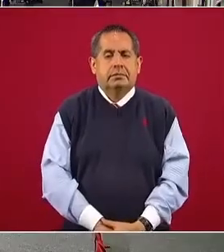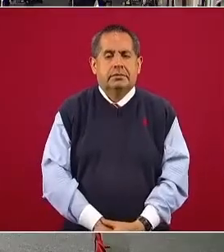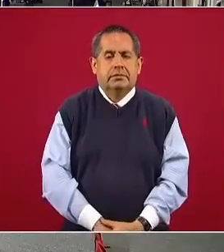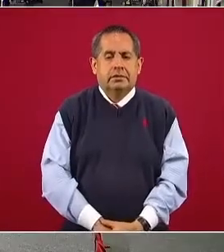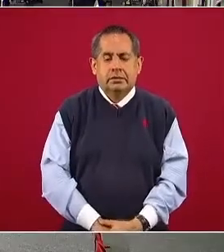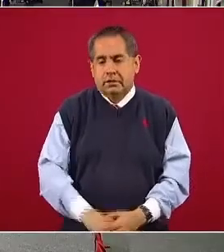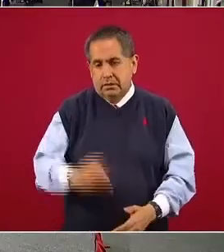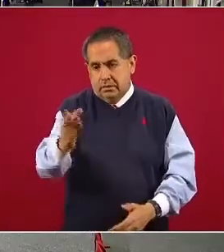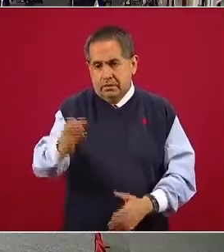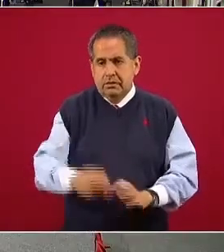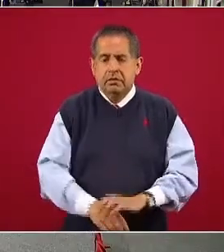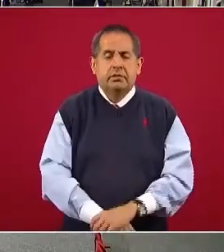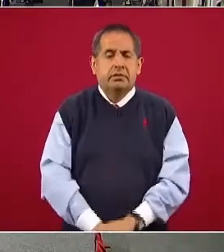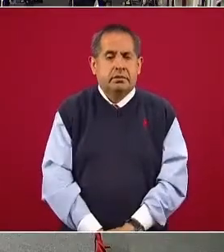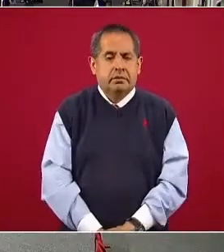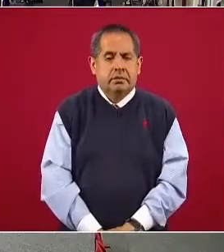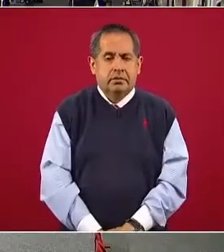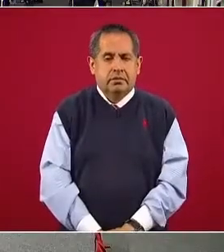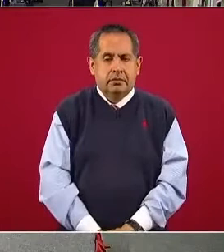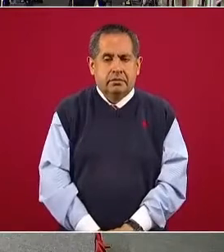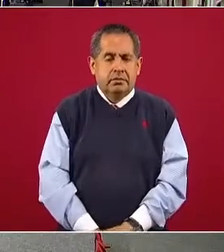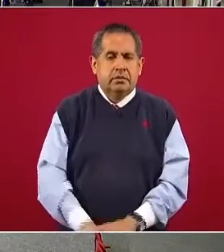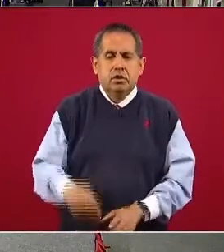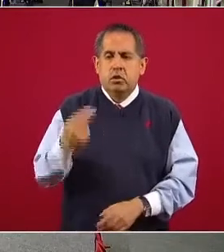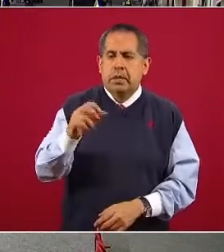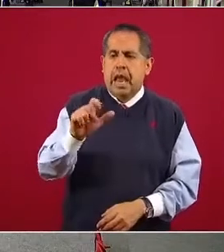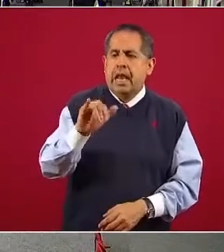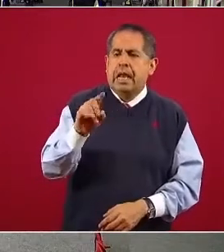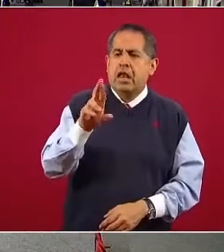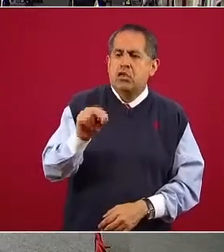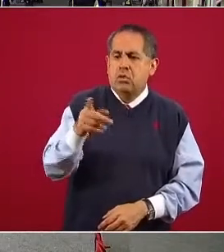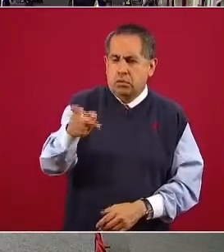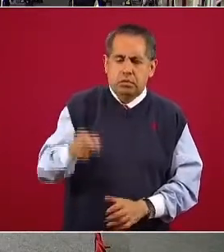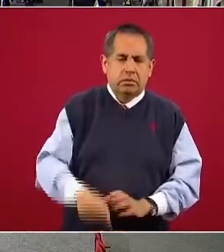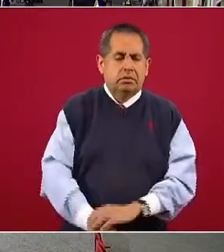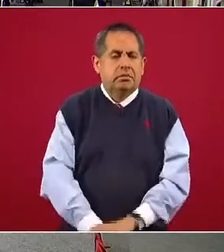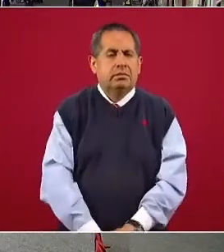Por favor, allá atrás, Alejandro Alemán.